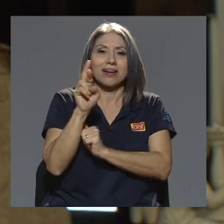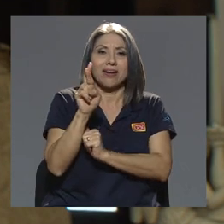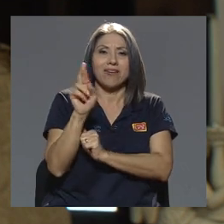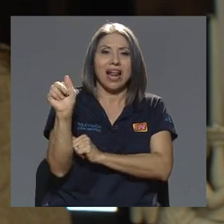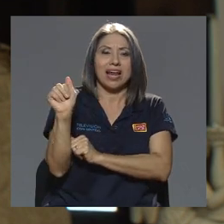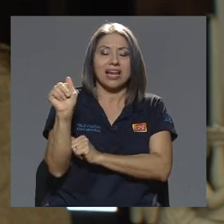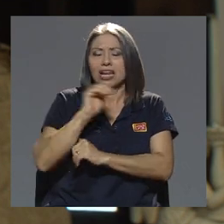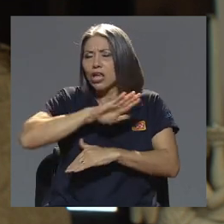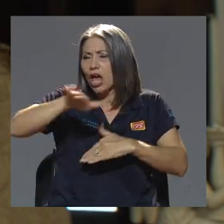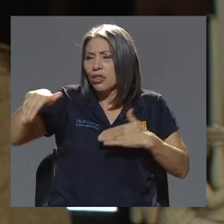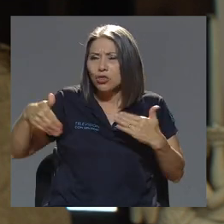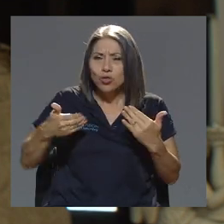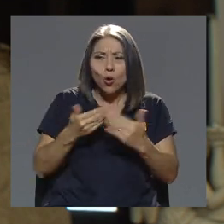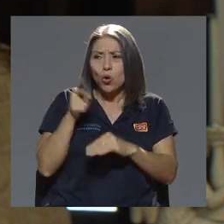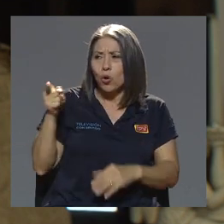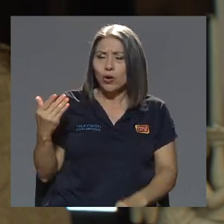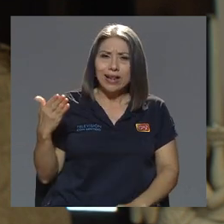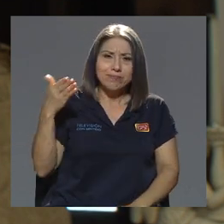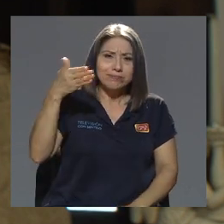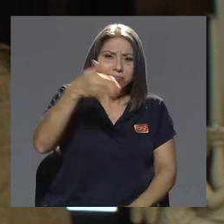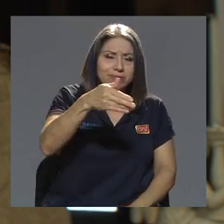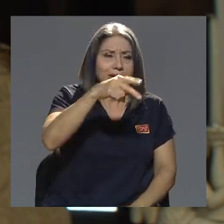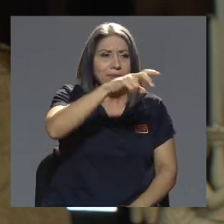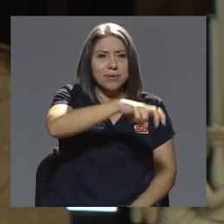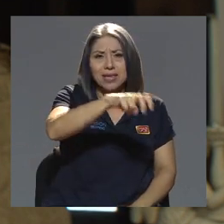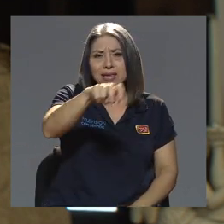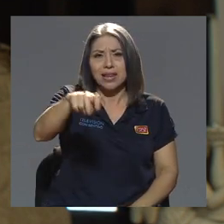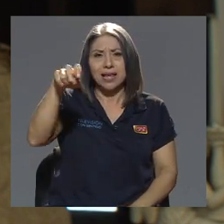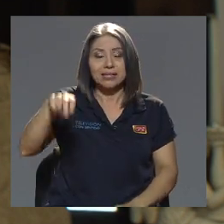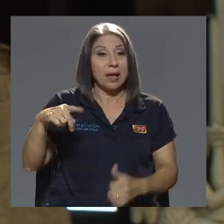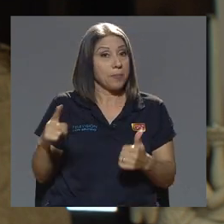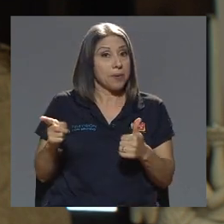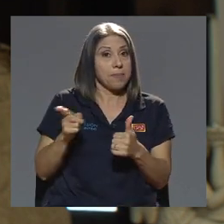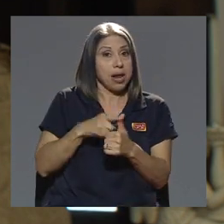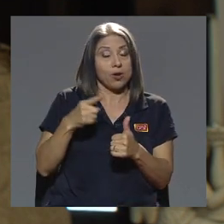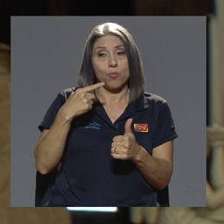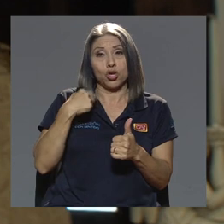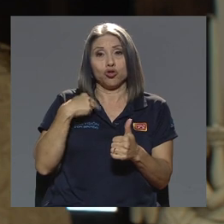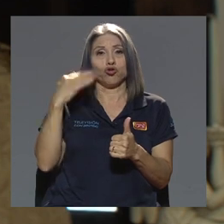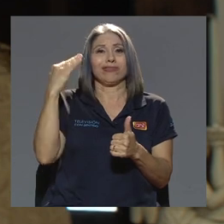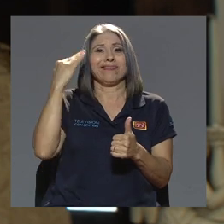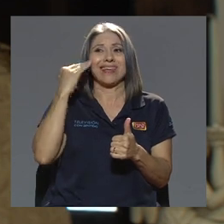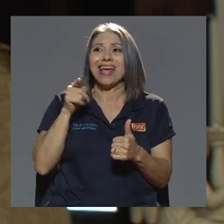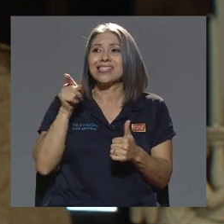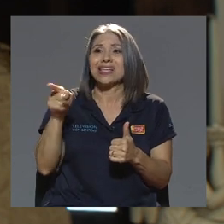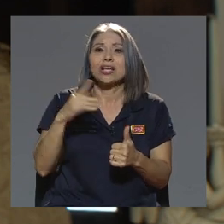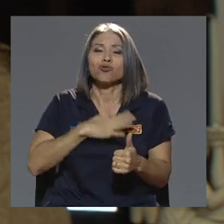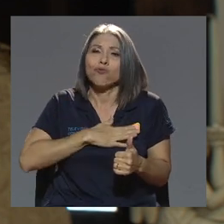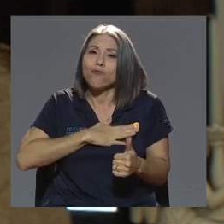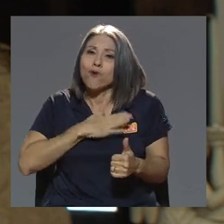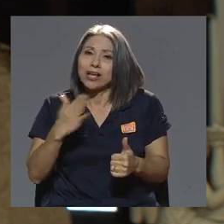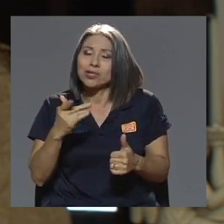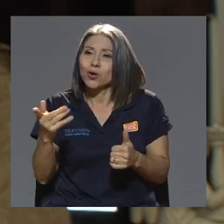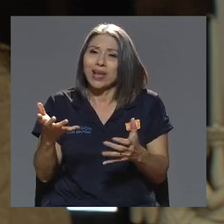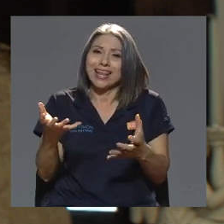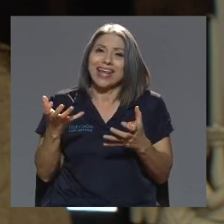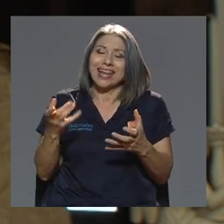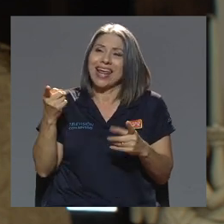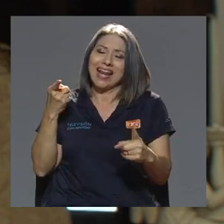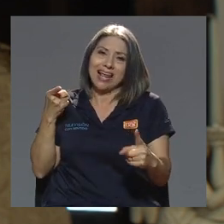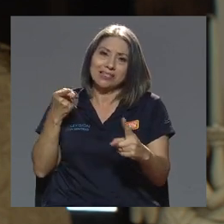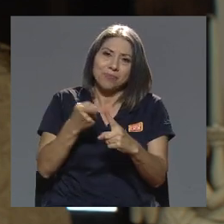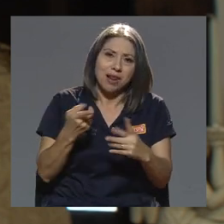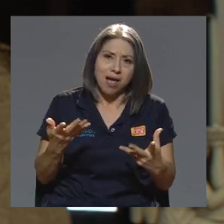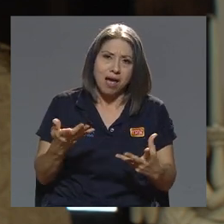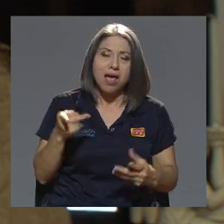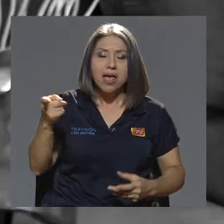giras. Primero, porque yo estaba convencida que esa era su vocación, que eso era lo que él quería, que eso era lo que él aspiraba, que